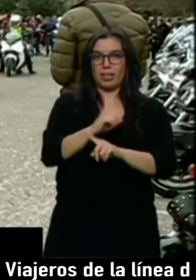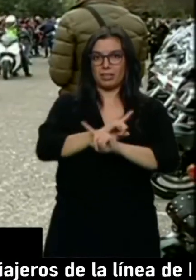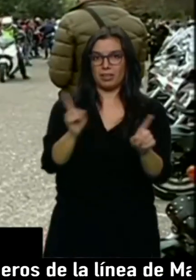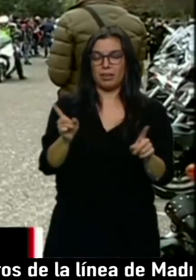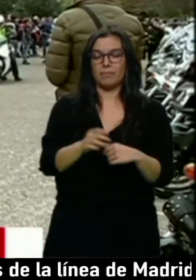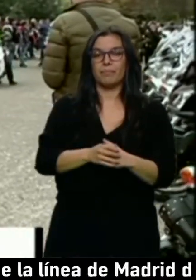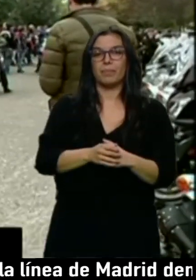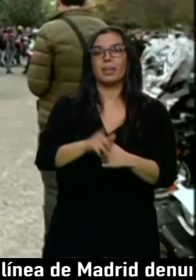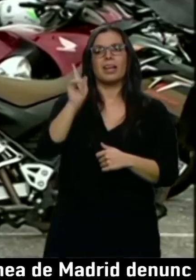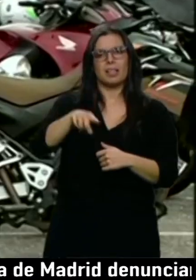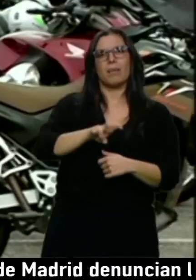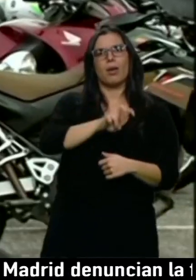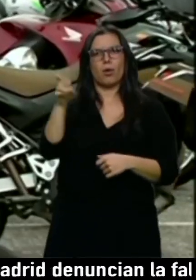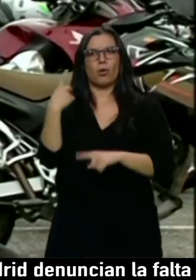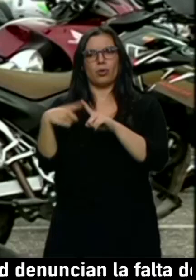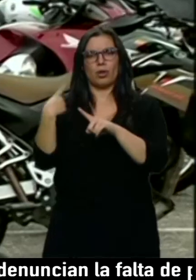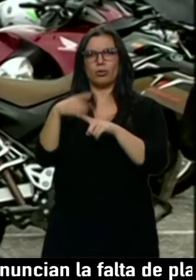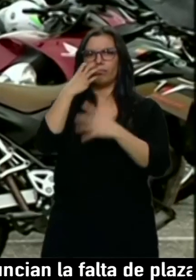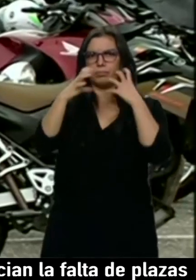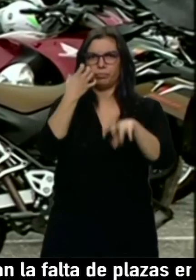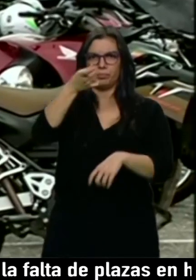otras irregularidades.